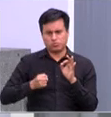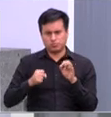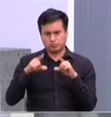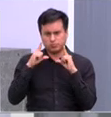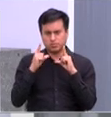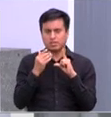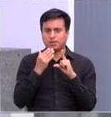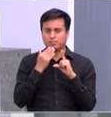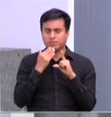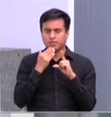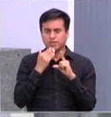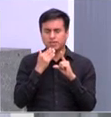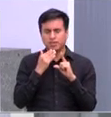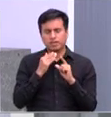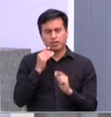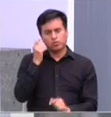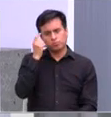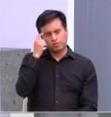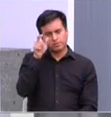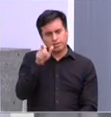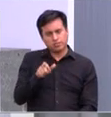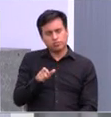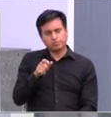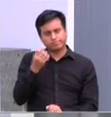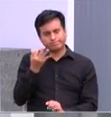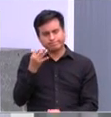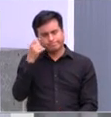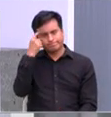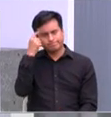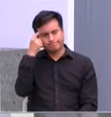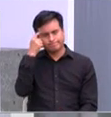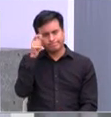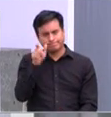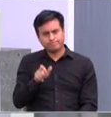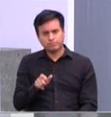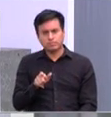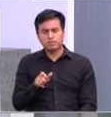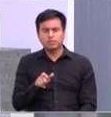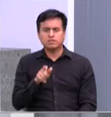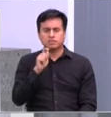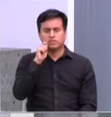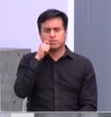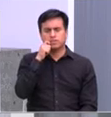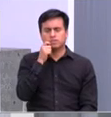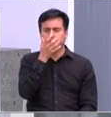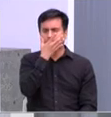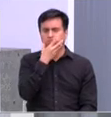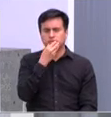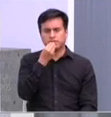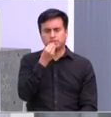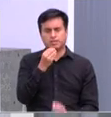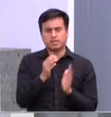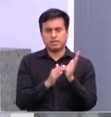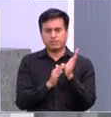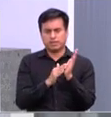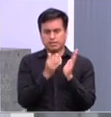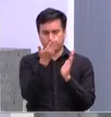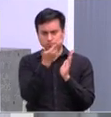sino también el agudo pensador. Si bien supone la belleza del